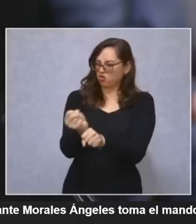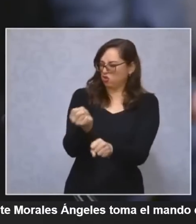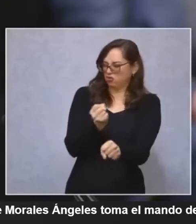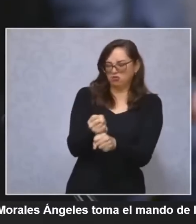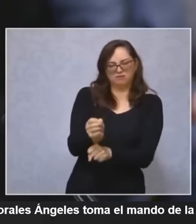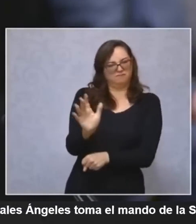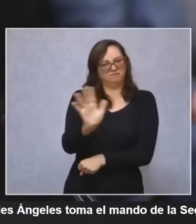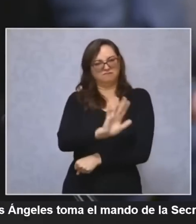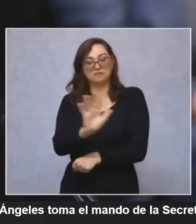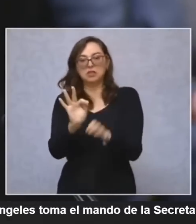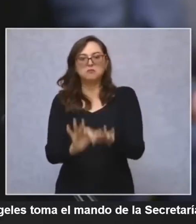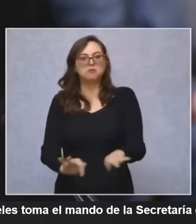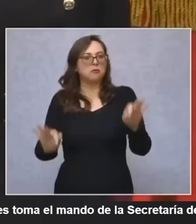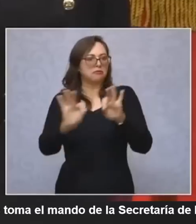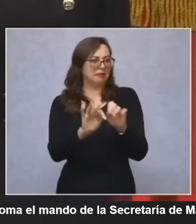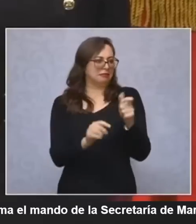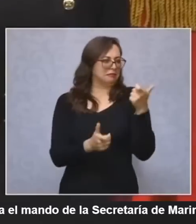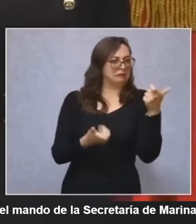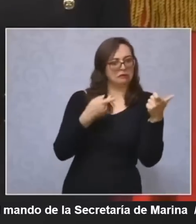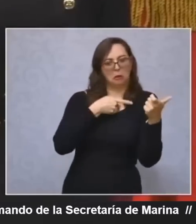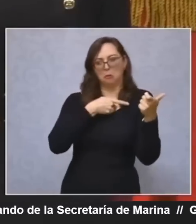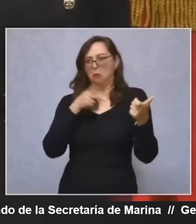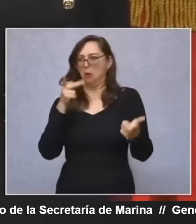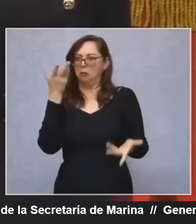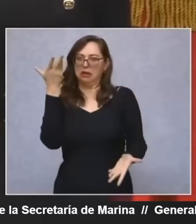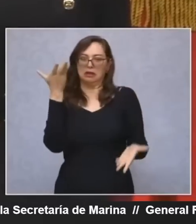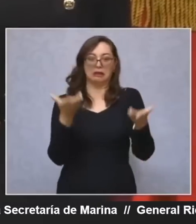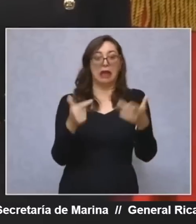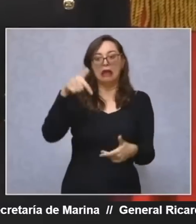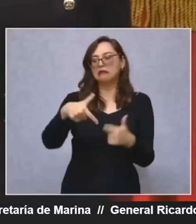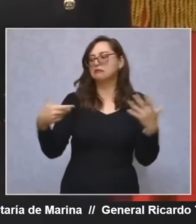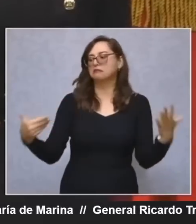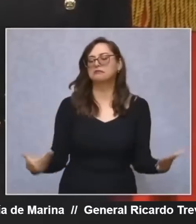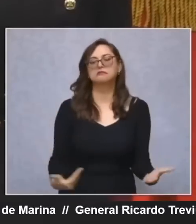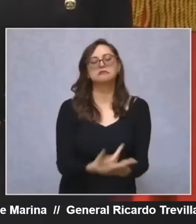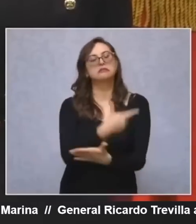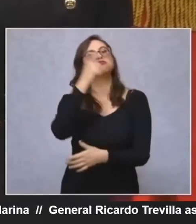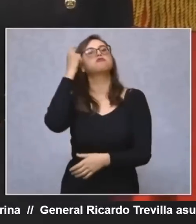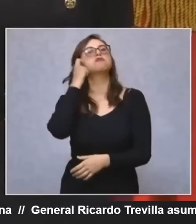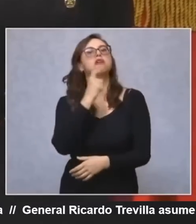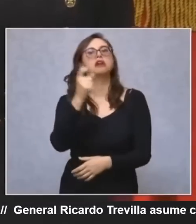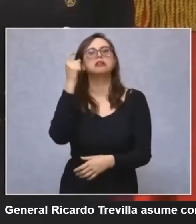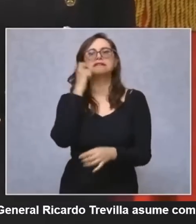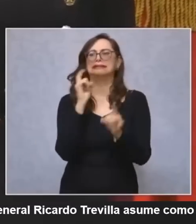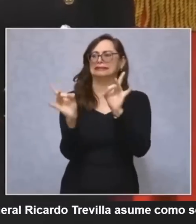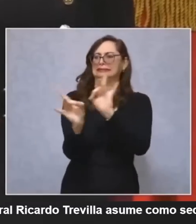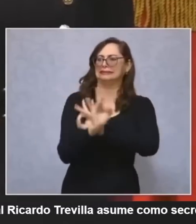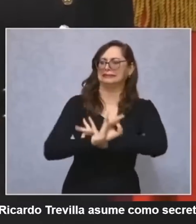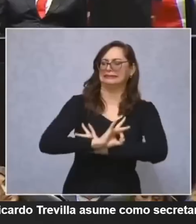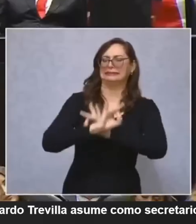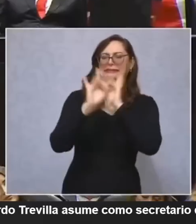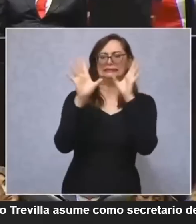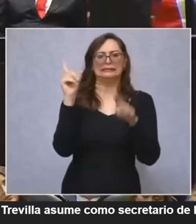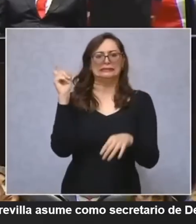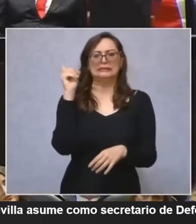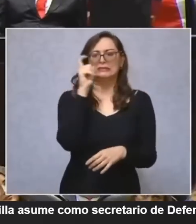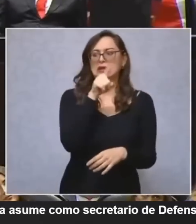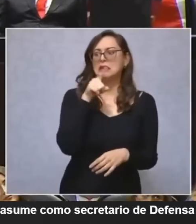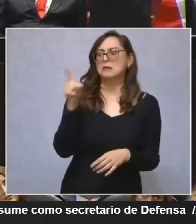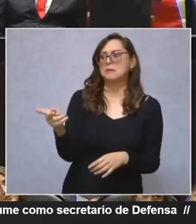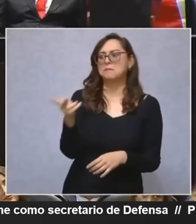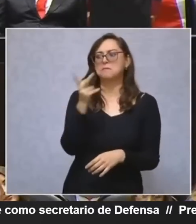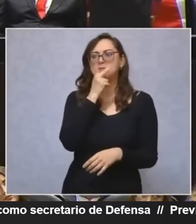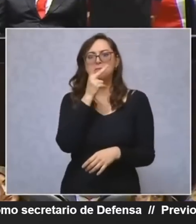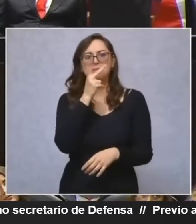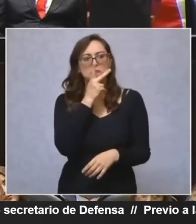la opulencia y la indigencia. De Vicente Guerrero, que en el momento difícil, cuando su padre pedía que aceptara